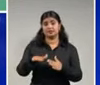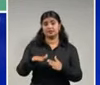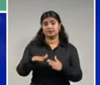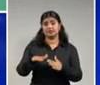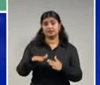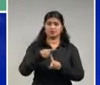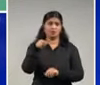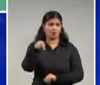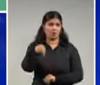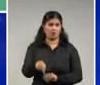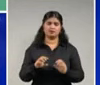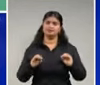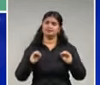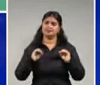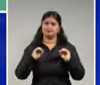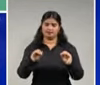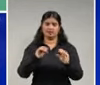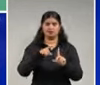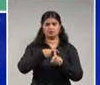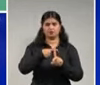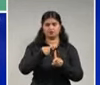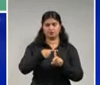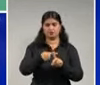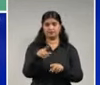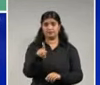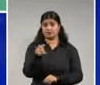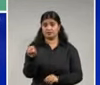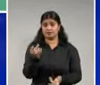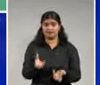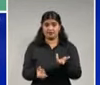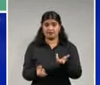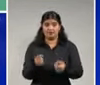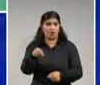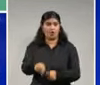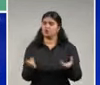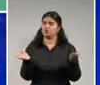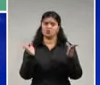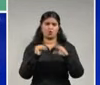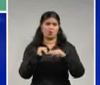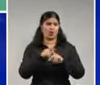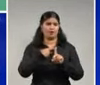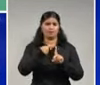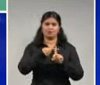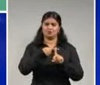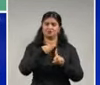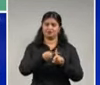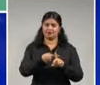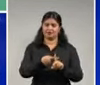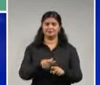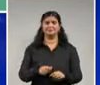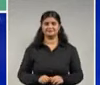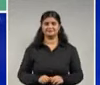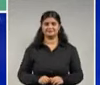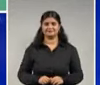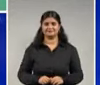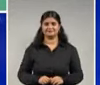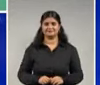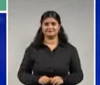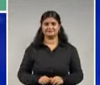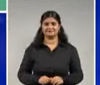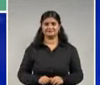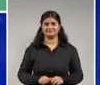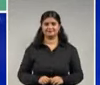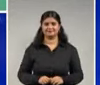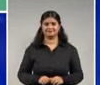estadística manejada en el día de ayer, Cienfuegos no reporta casos como consecuencia de la enfermedad. Villa